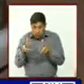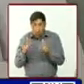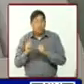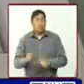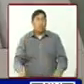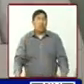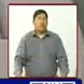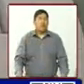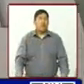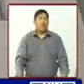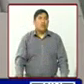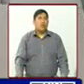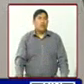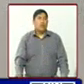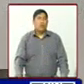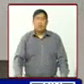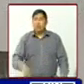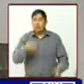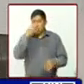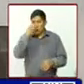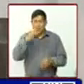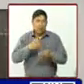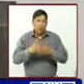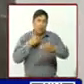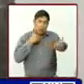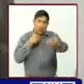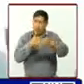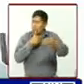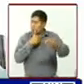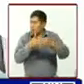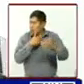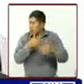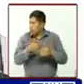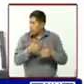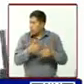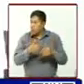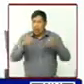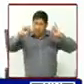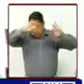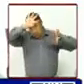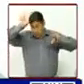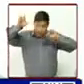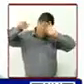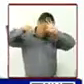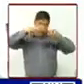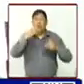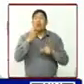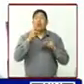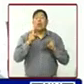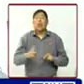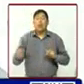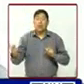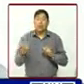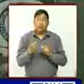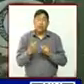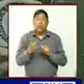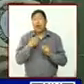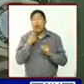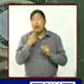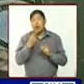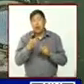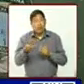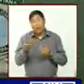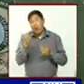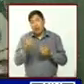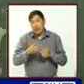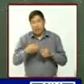seguridad. Y a 2 cuadras de la discoteca, una persona se había acercado y les había invitado un